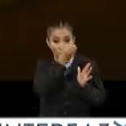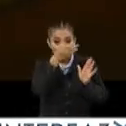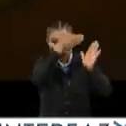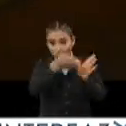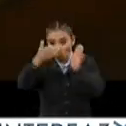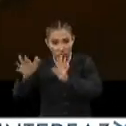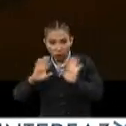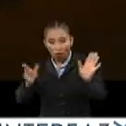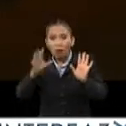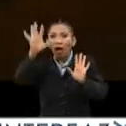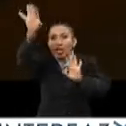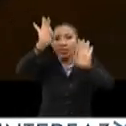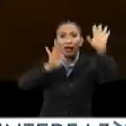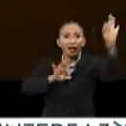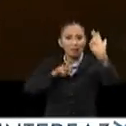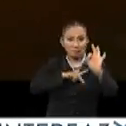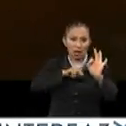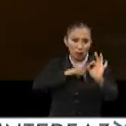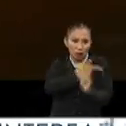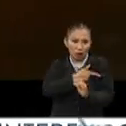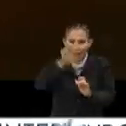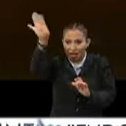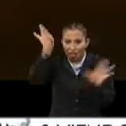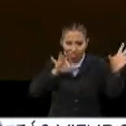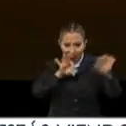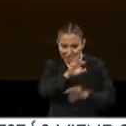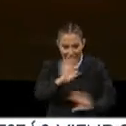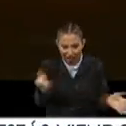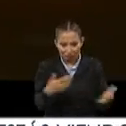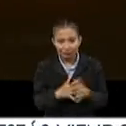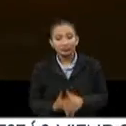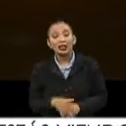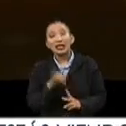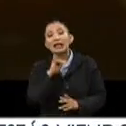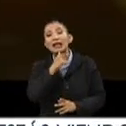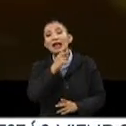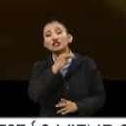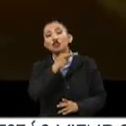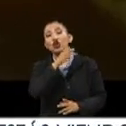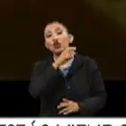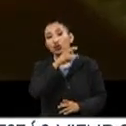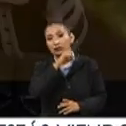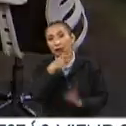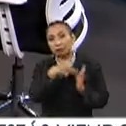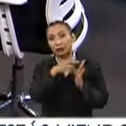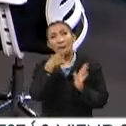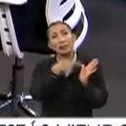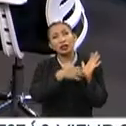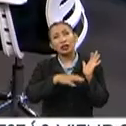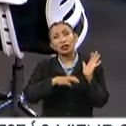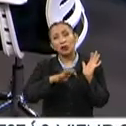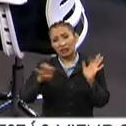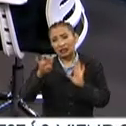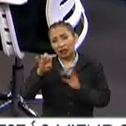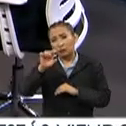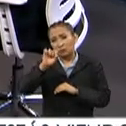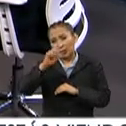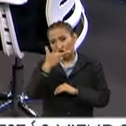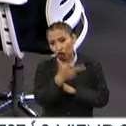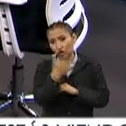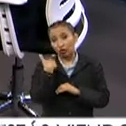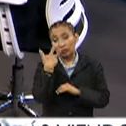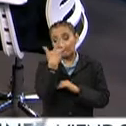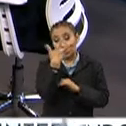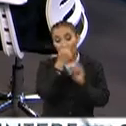estoy presentando, es más bien como mi libre curaduría, ¿no? Y Ignacio Rosas pinta esto hacia 1928, es decir,